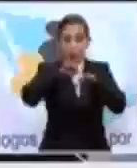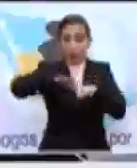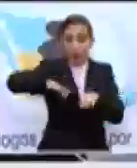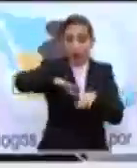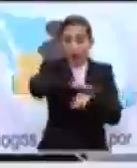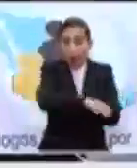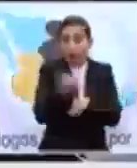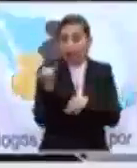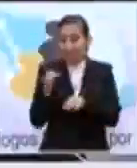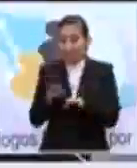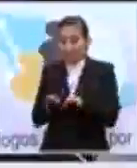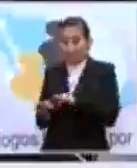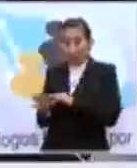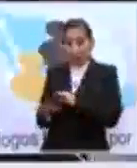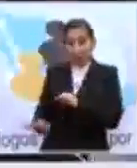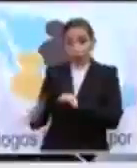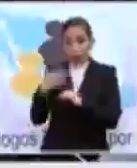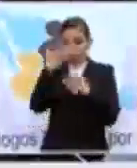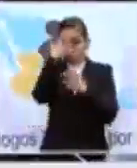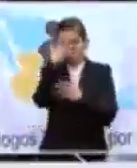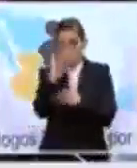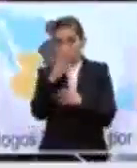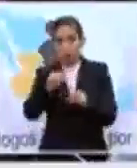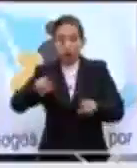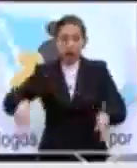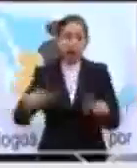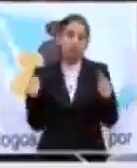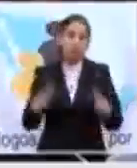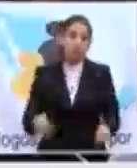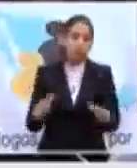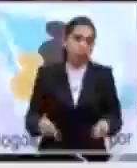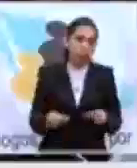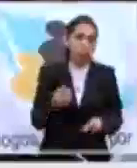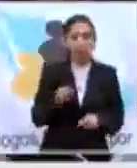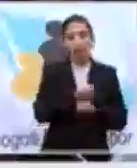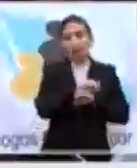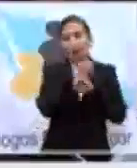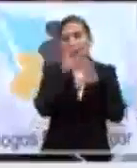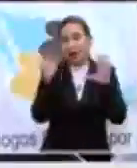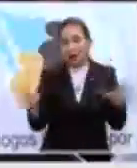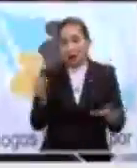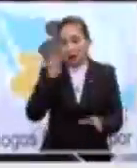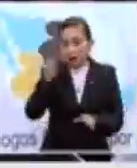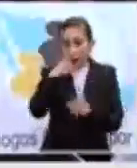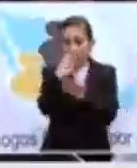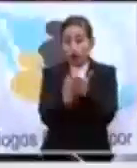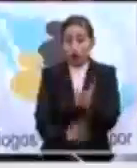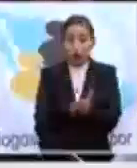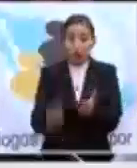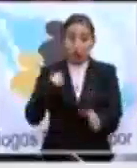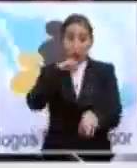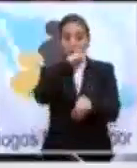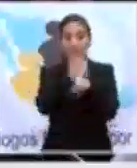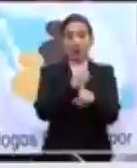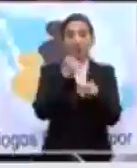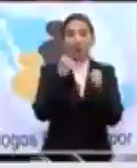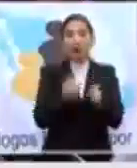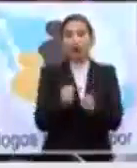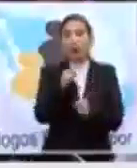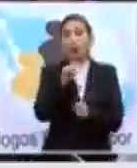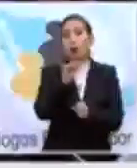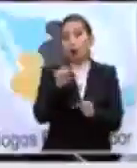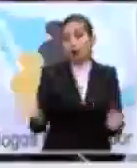tanto, el empleo no es formal, sino informal, y, por tanto, aparecen programas como los del Seguro Popular